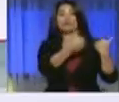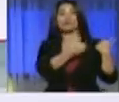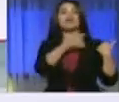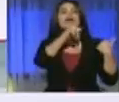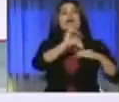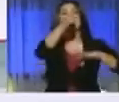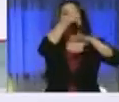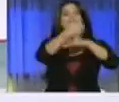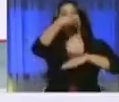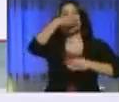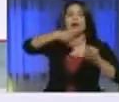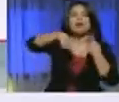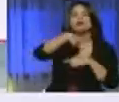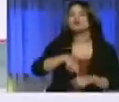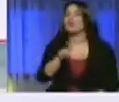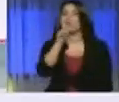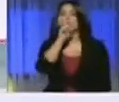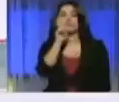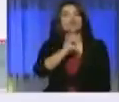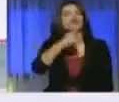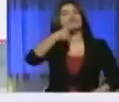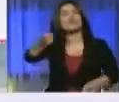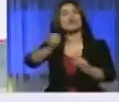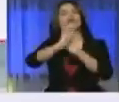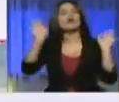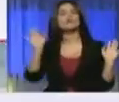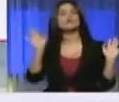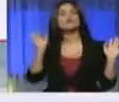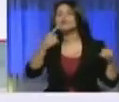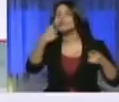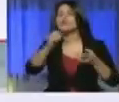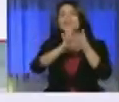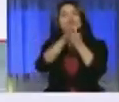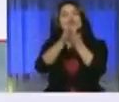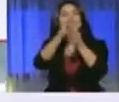no me voy a quedar callado. Yo no me voy a quedar callado.